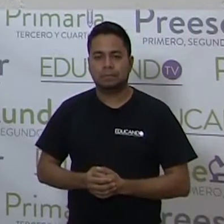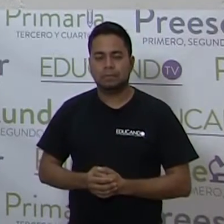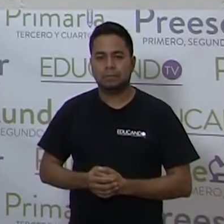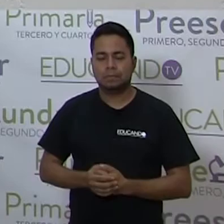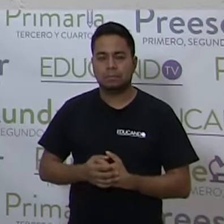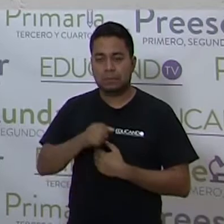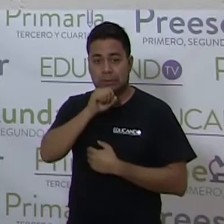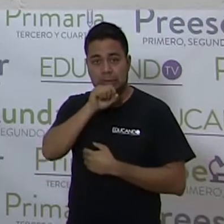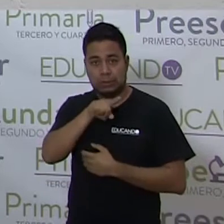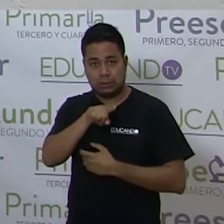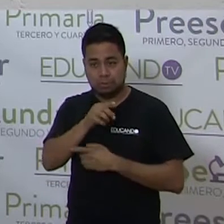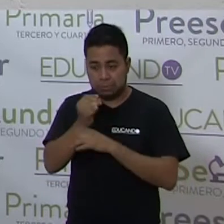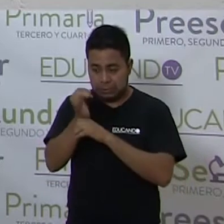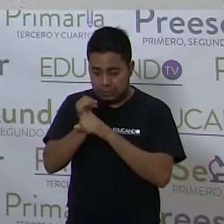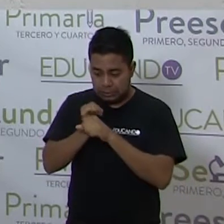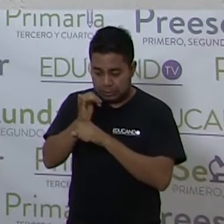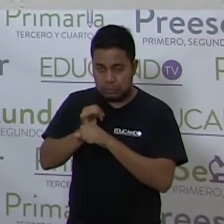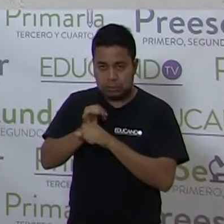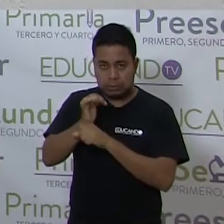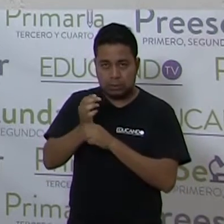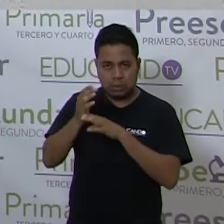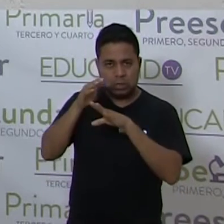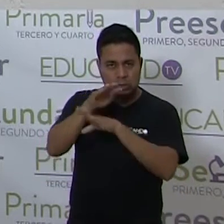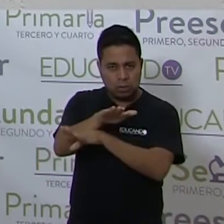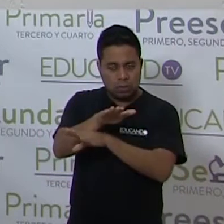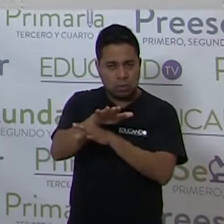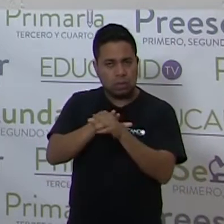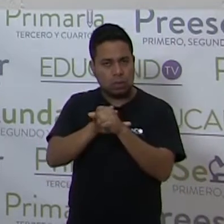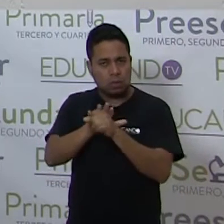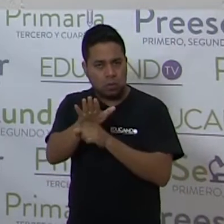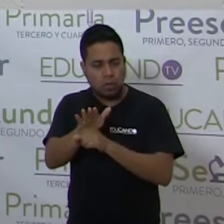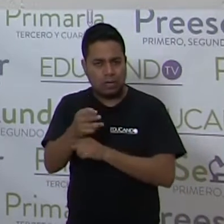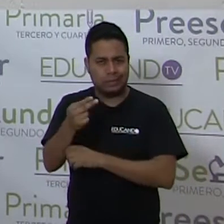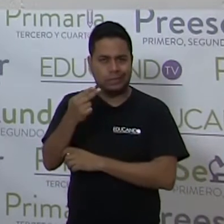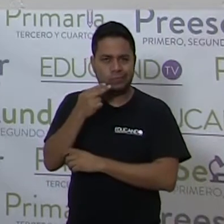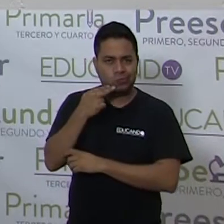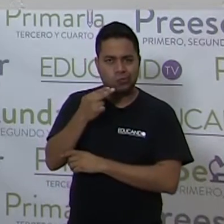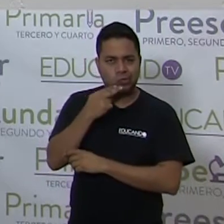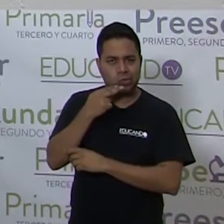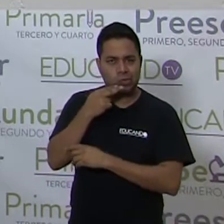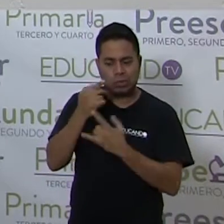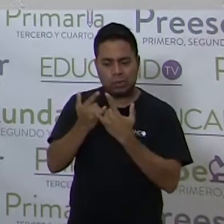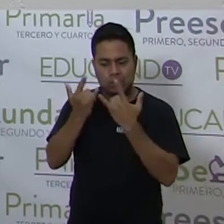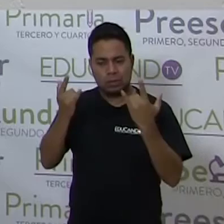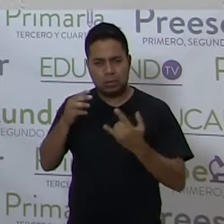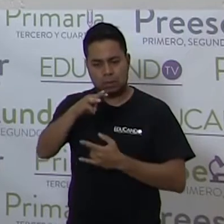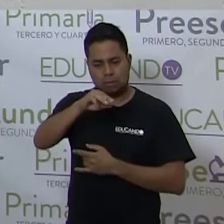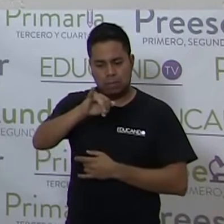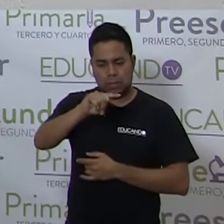También investigamos acerca de la función de los mitos y de las leyendas.